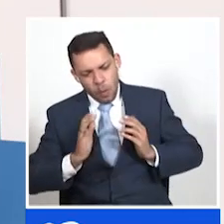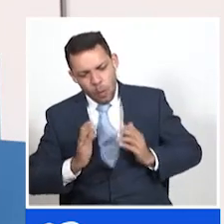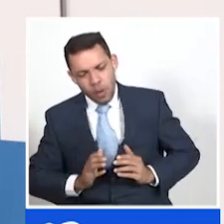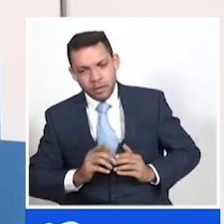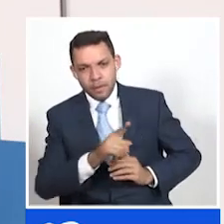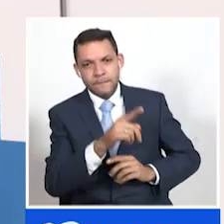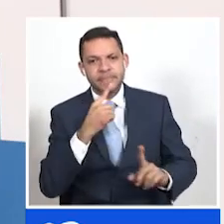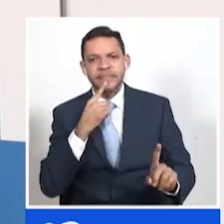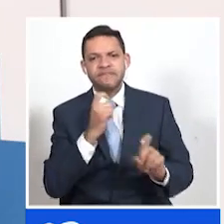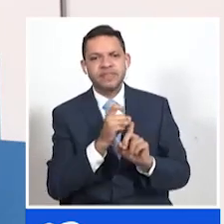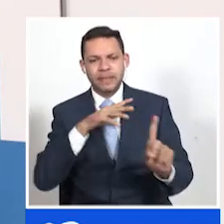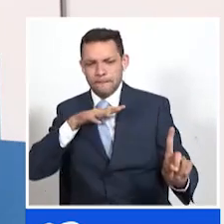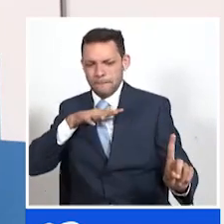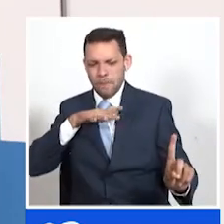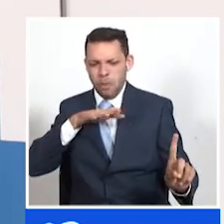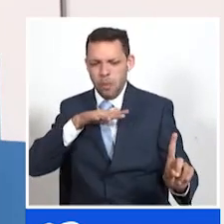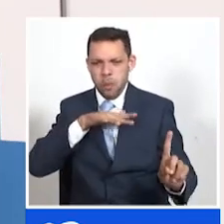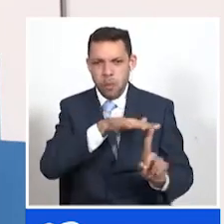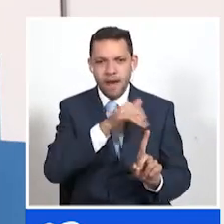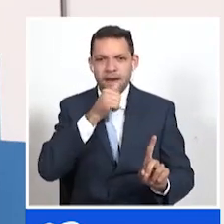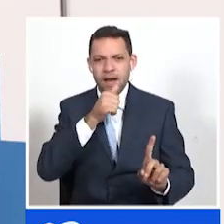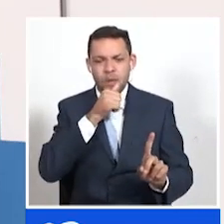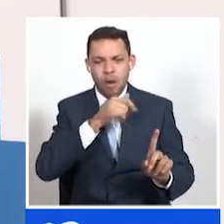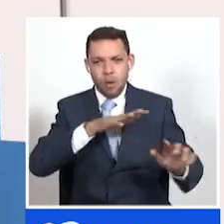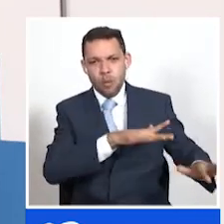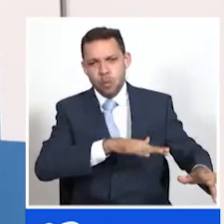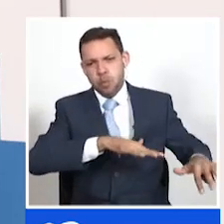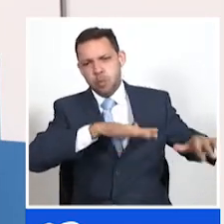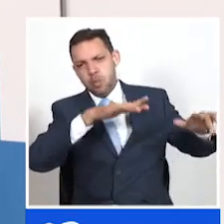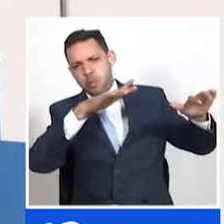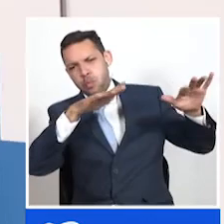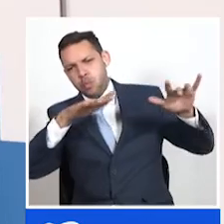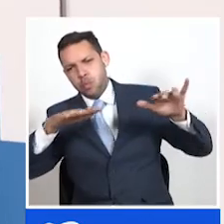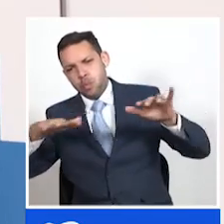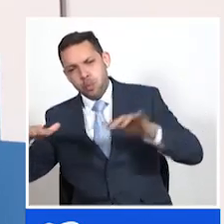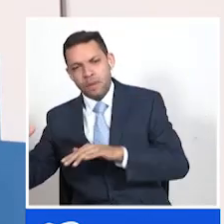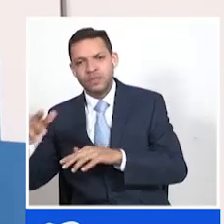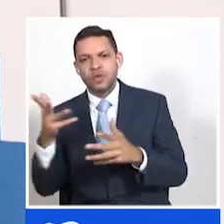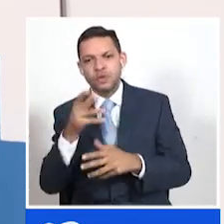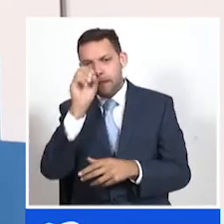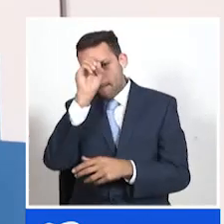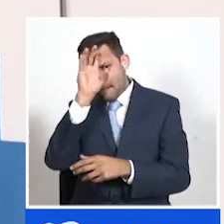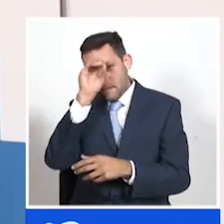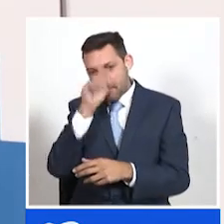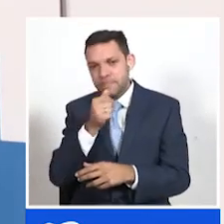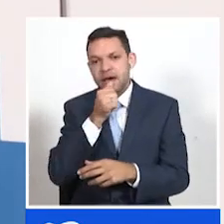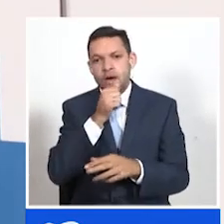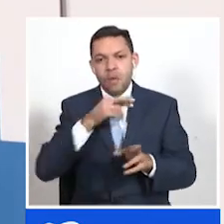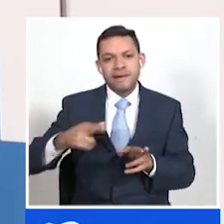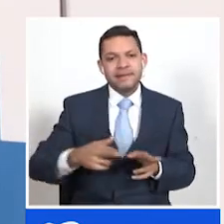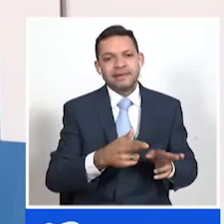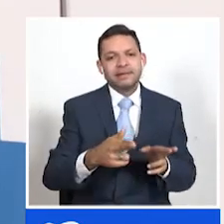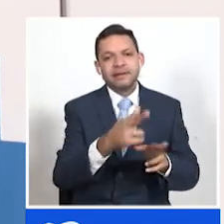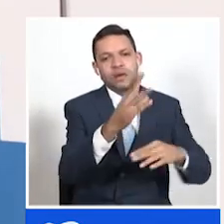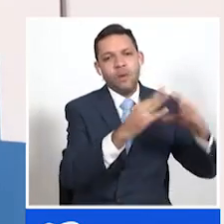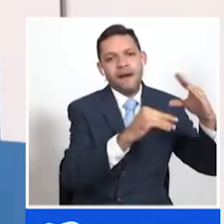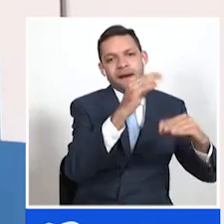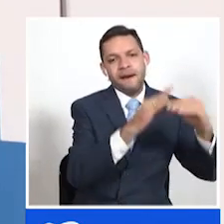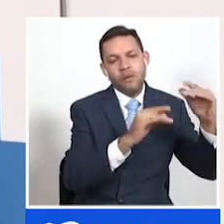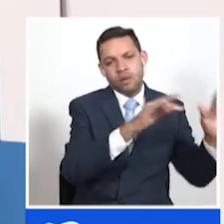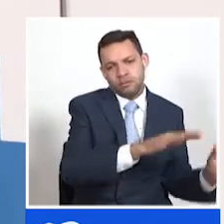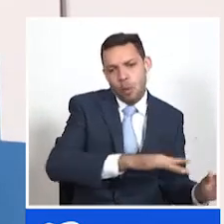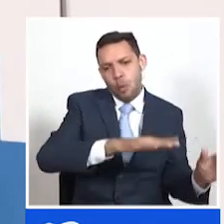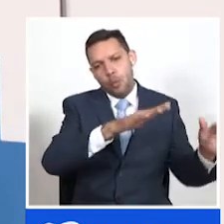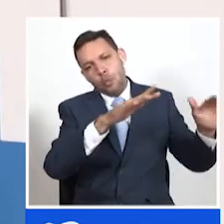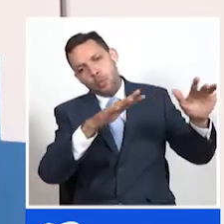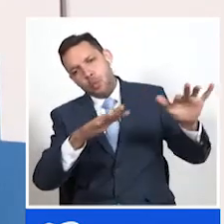fueron víctimas de la tragedia desde el pasado viernes en una mina ubicada en el municipio de Neira, en donde las aguas del río Cauca ocasionaron este lamentable hecho